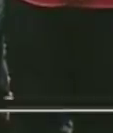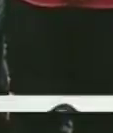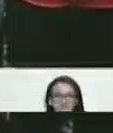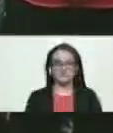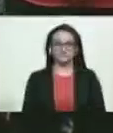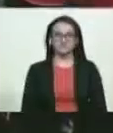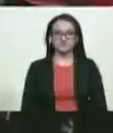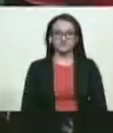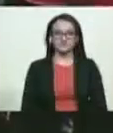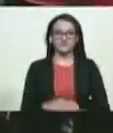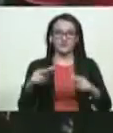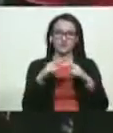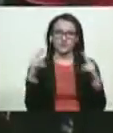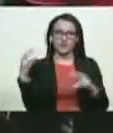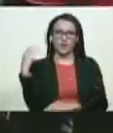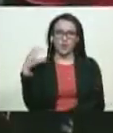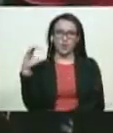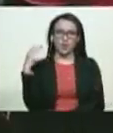frontera